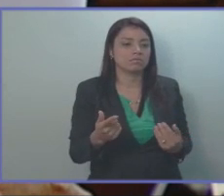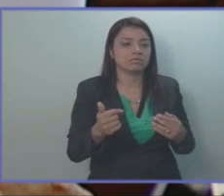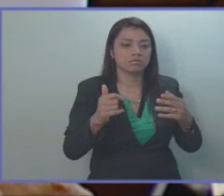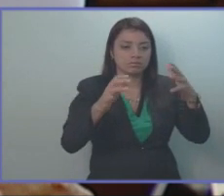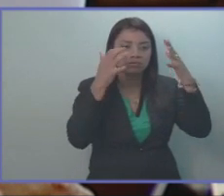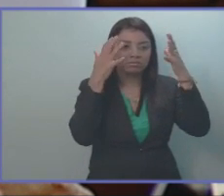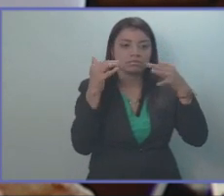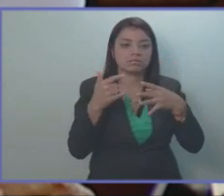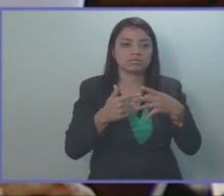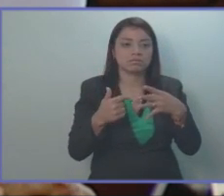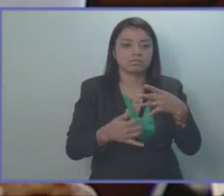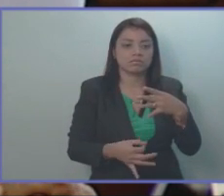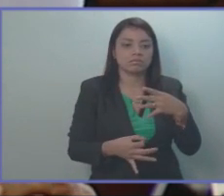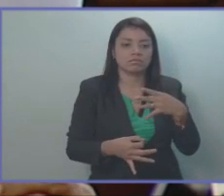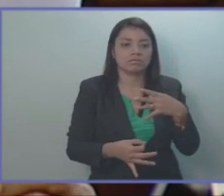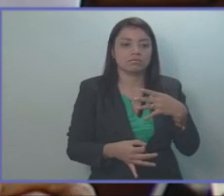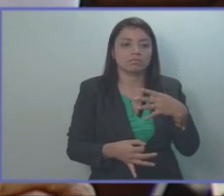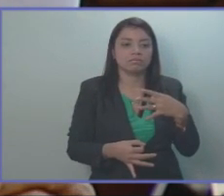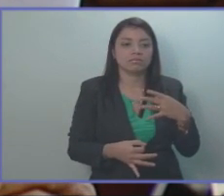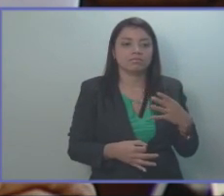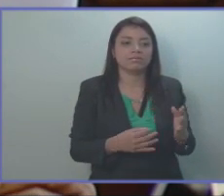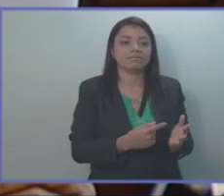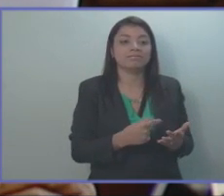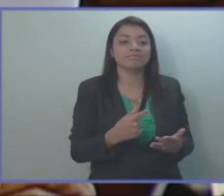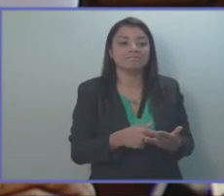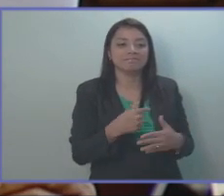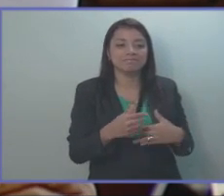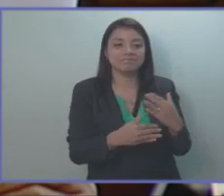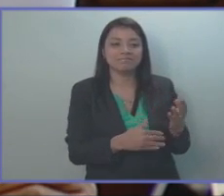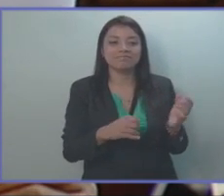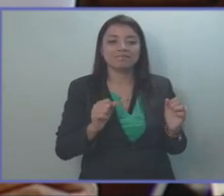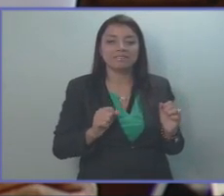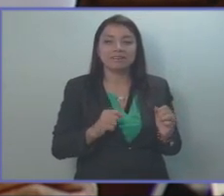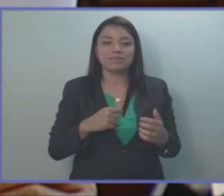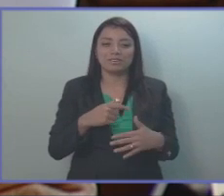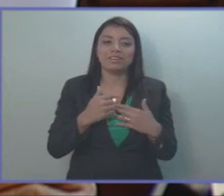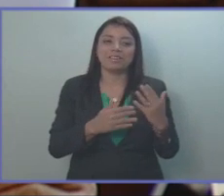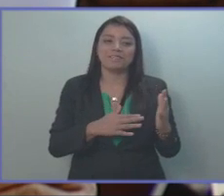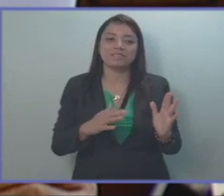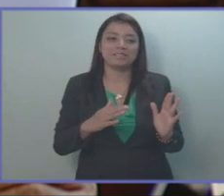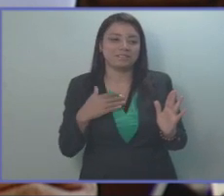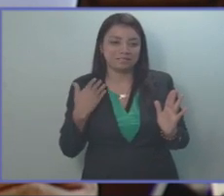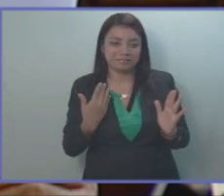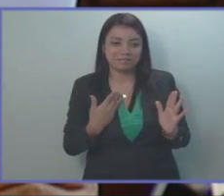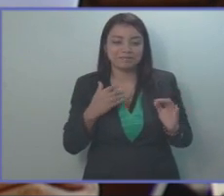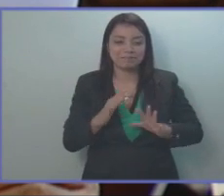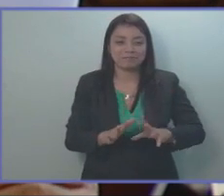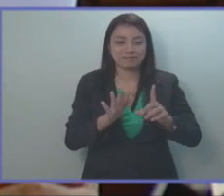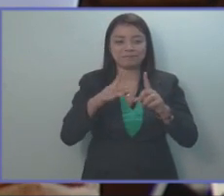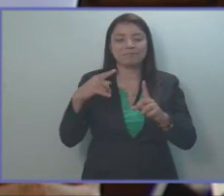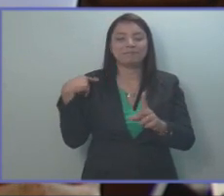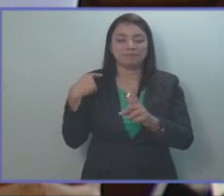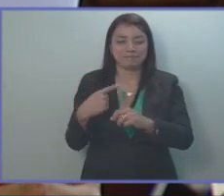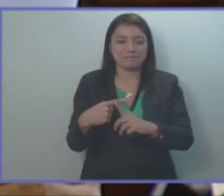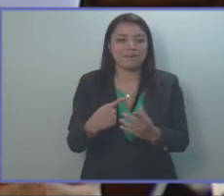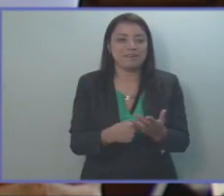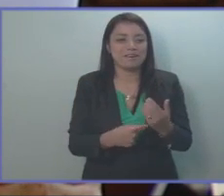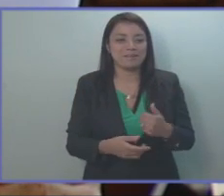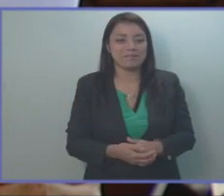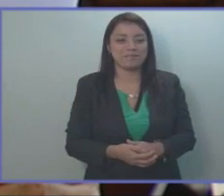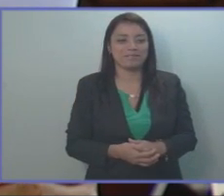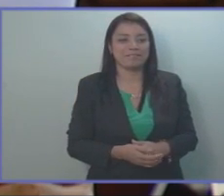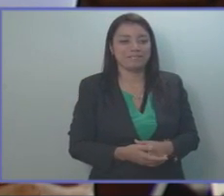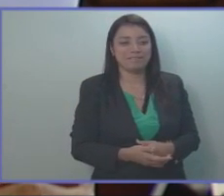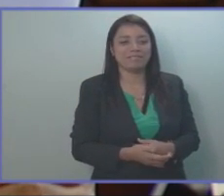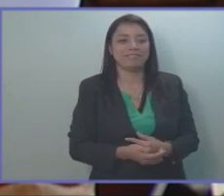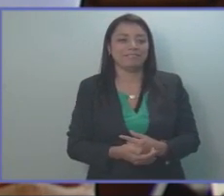decreto legislativo número 945 de fecha 6 de abril de 2018, antes enunciado,